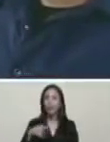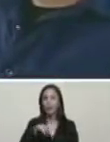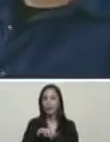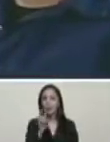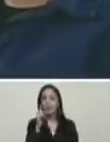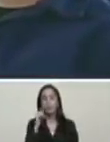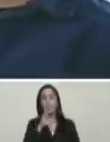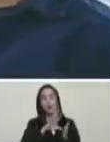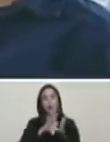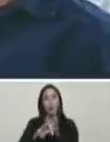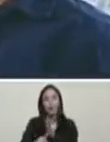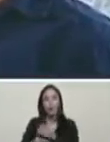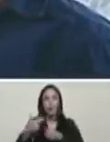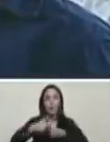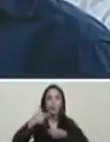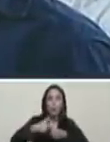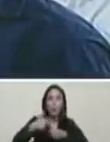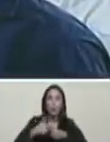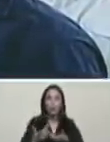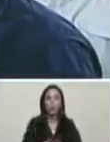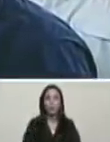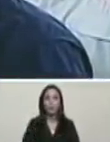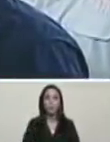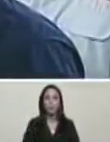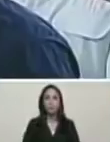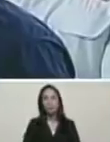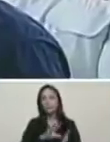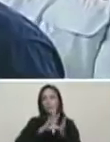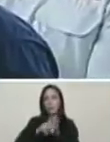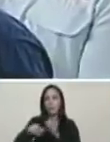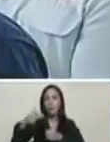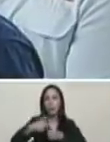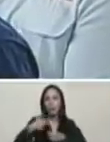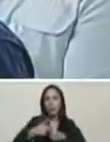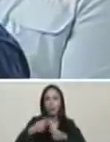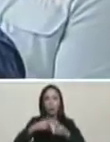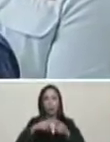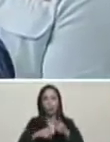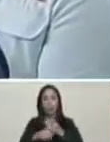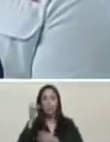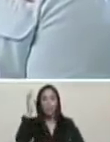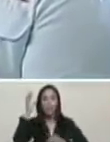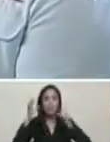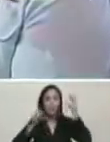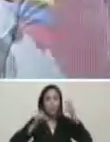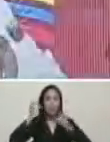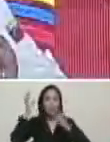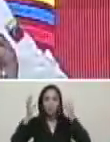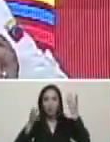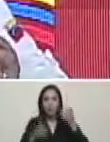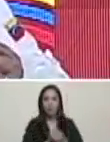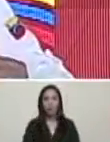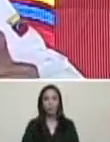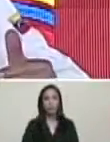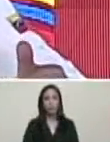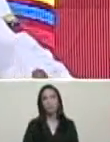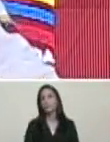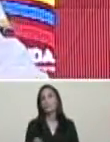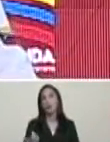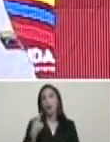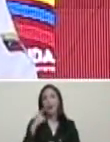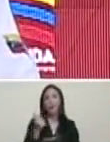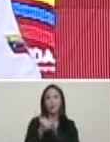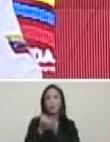Nuestras riquezas, el petróleo. Y han inventado una supuesta